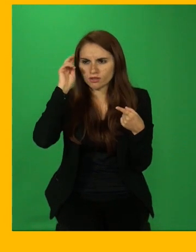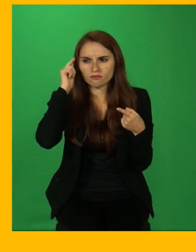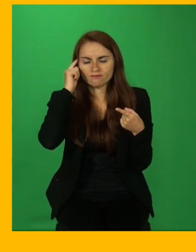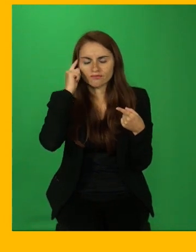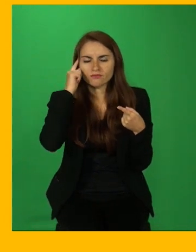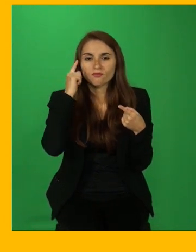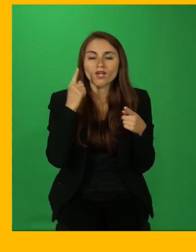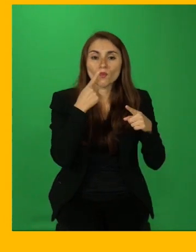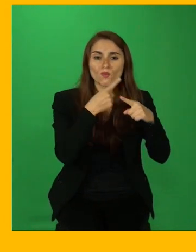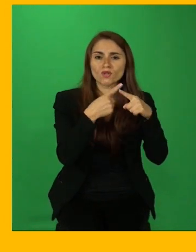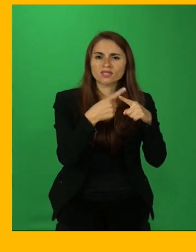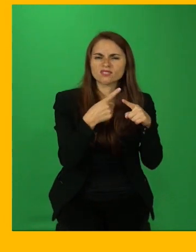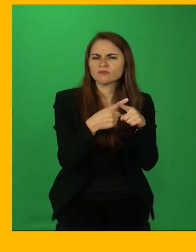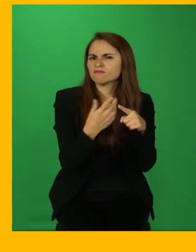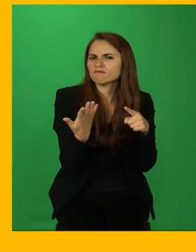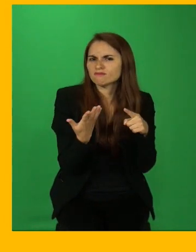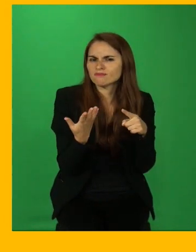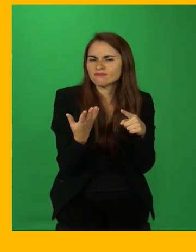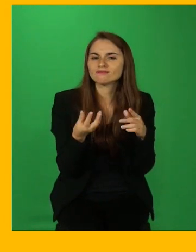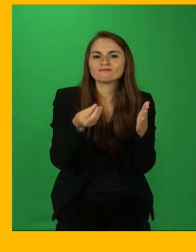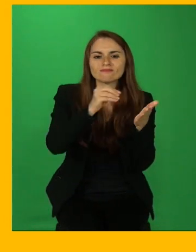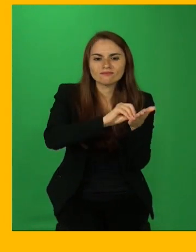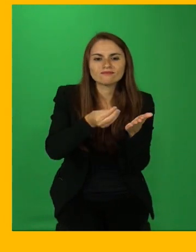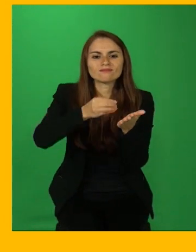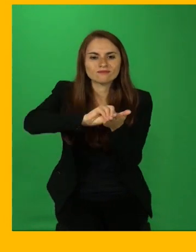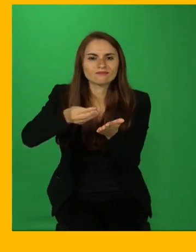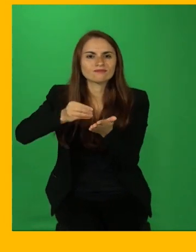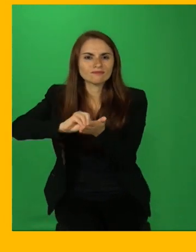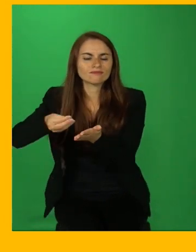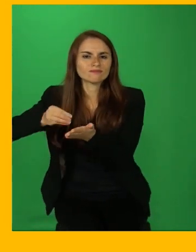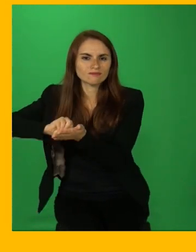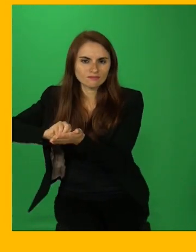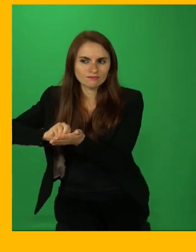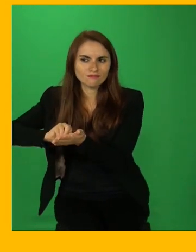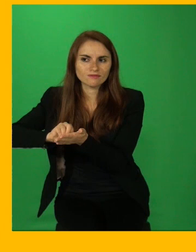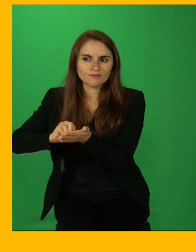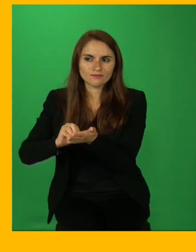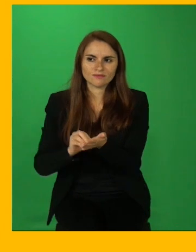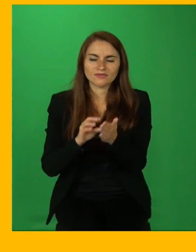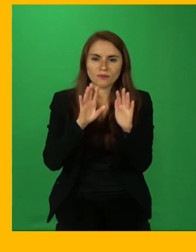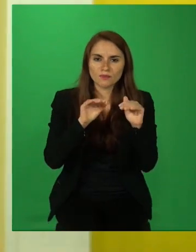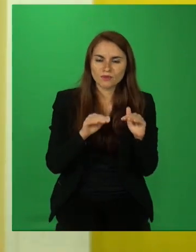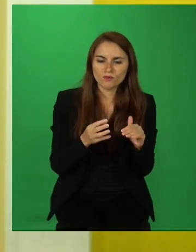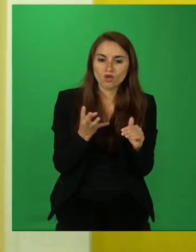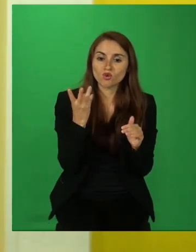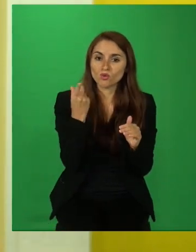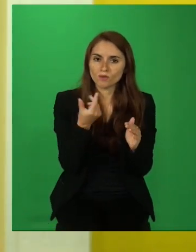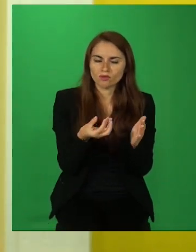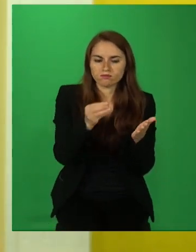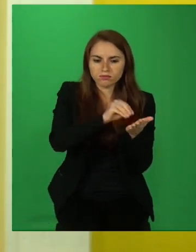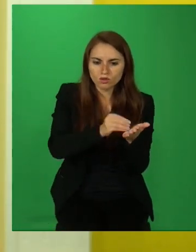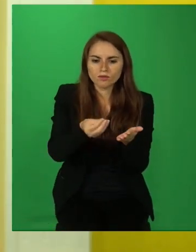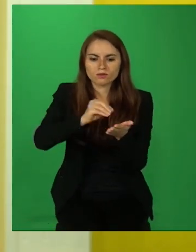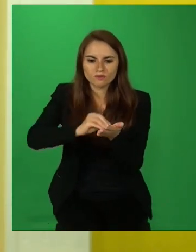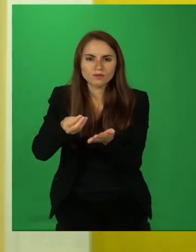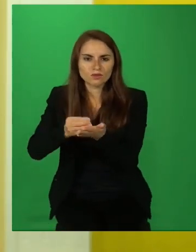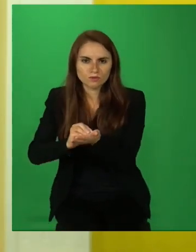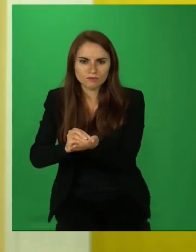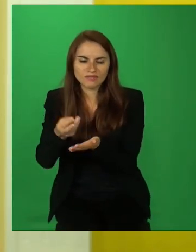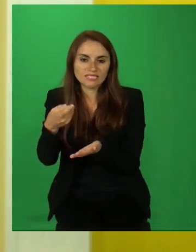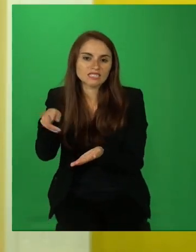que la multiplicación es una suma integrada o reiterada de 1 sumando profesora me mato